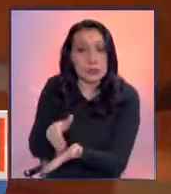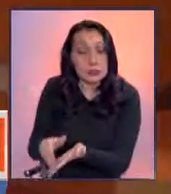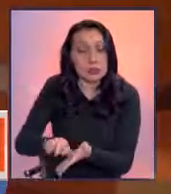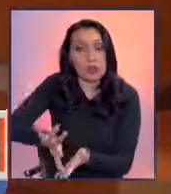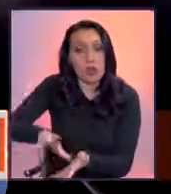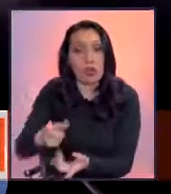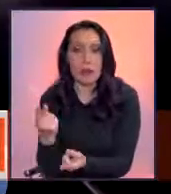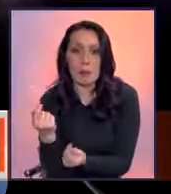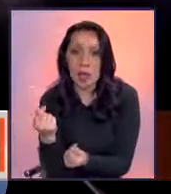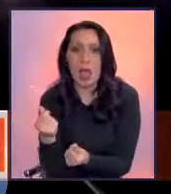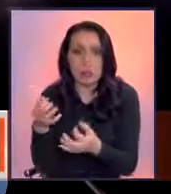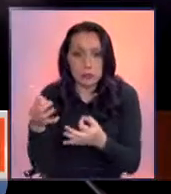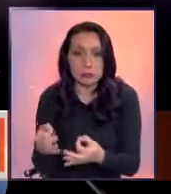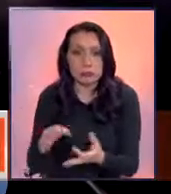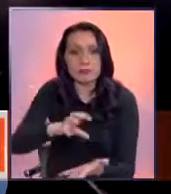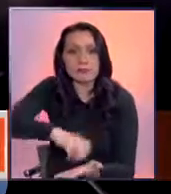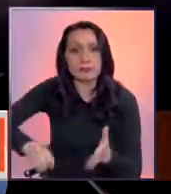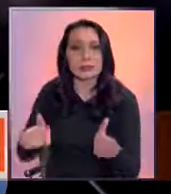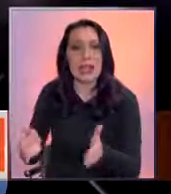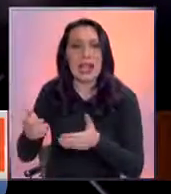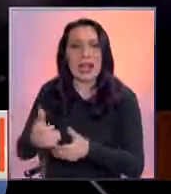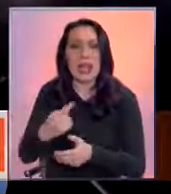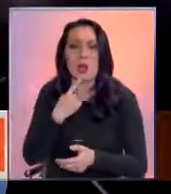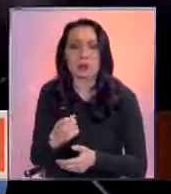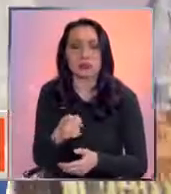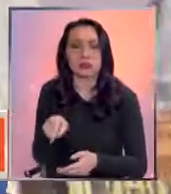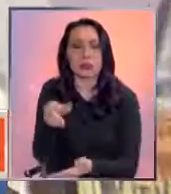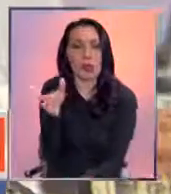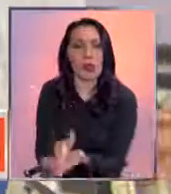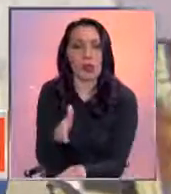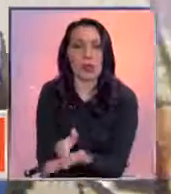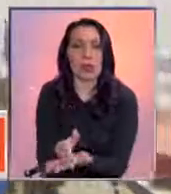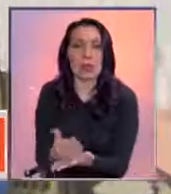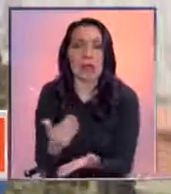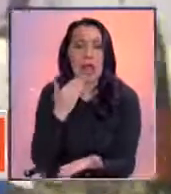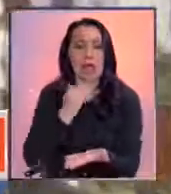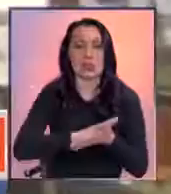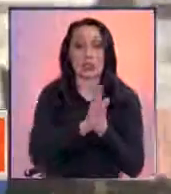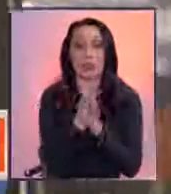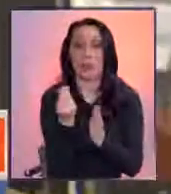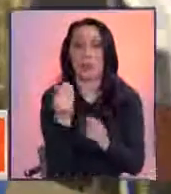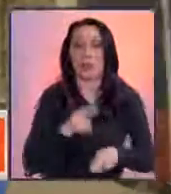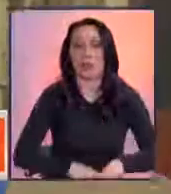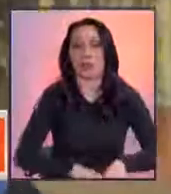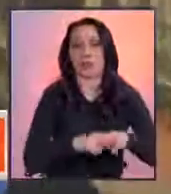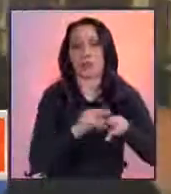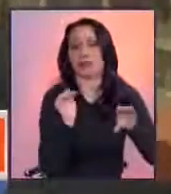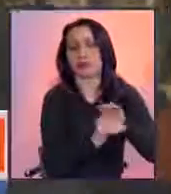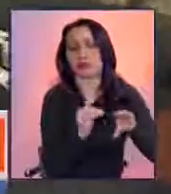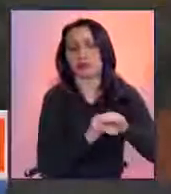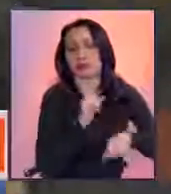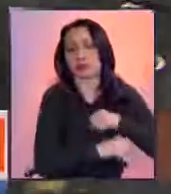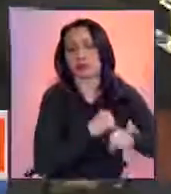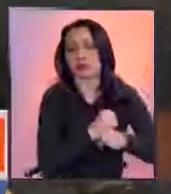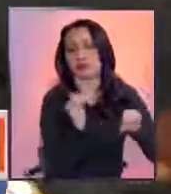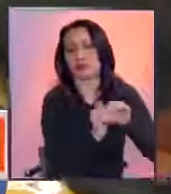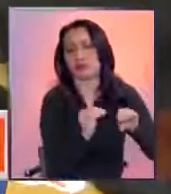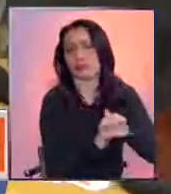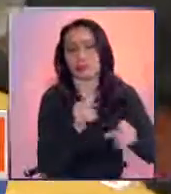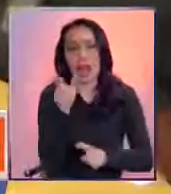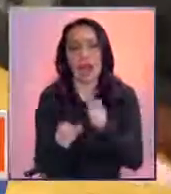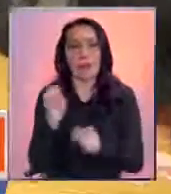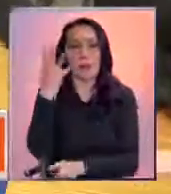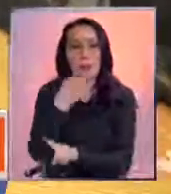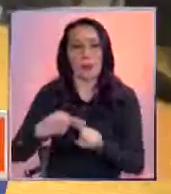en efectivo que fueron sacados de la caja fuerte del colegio. Casi todo dinero que llevaban años recaudando los alumnos de